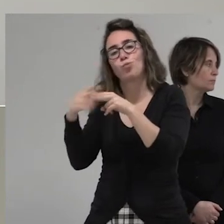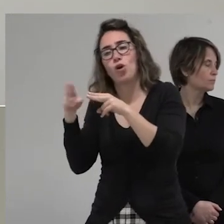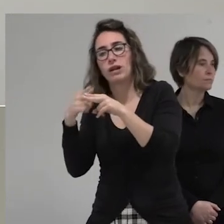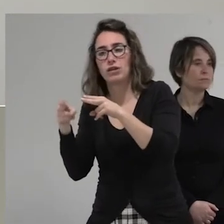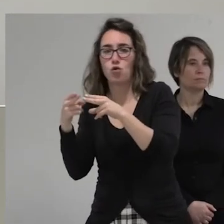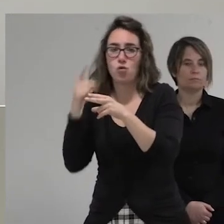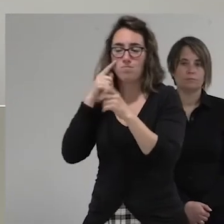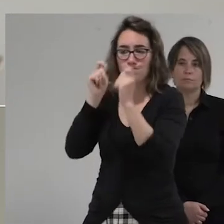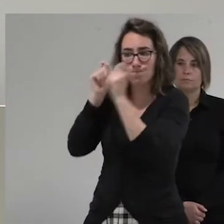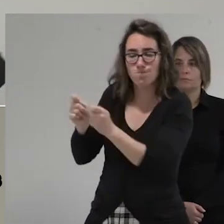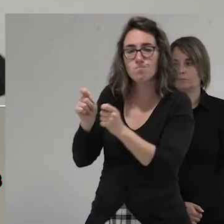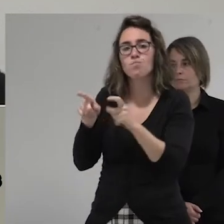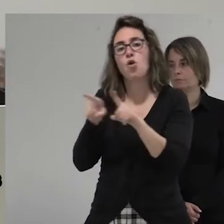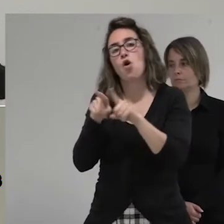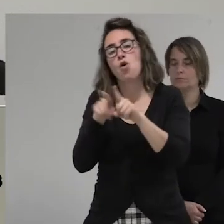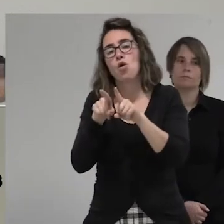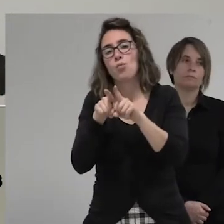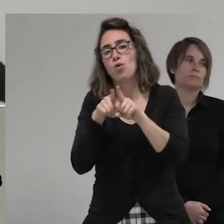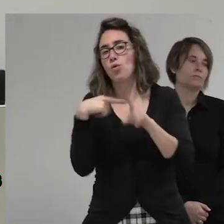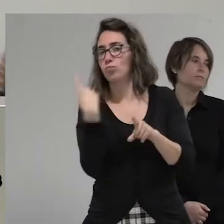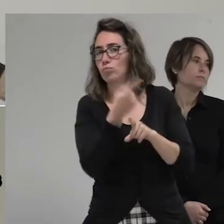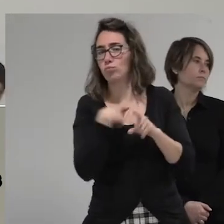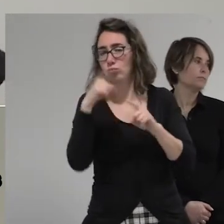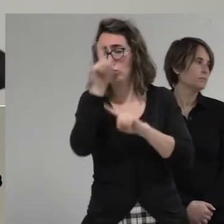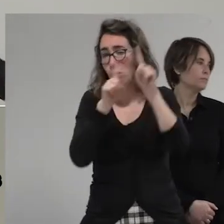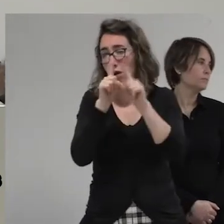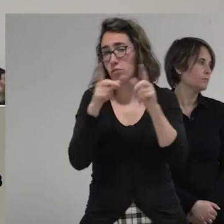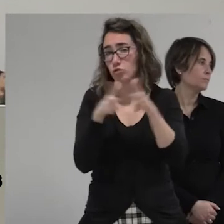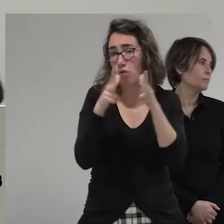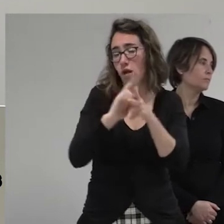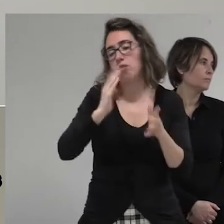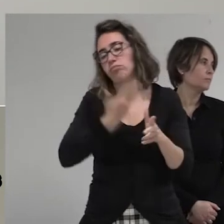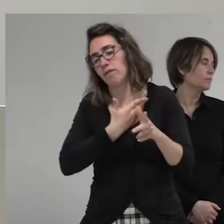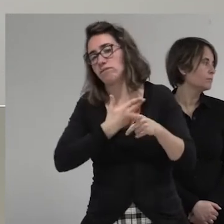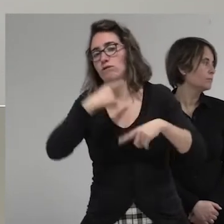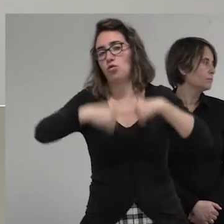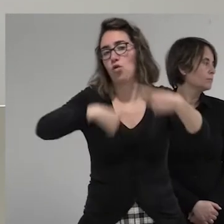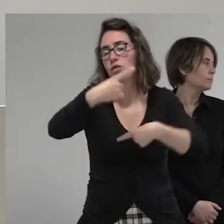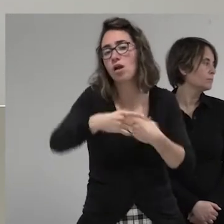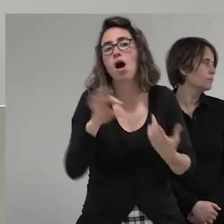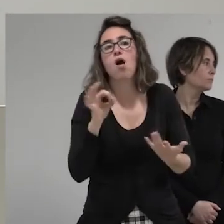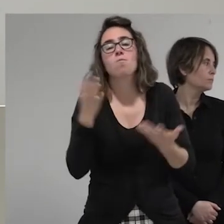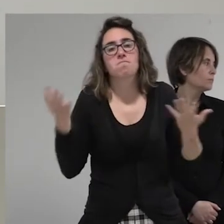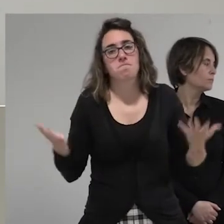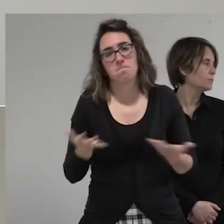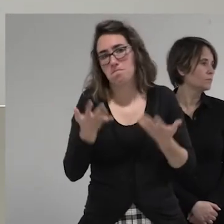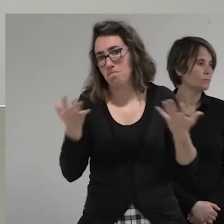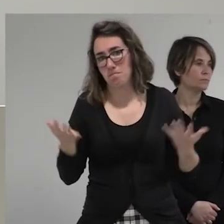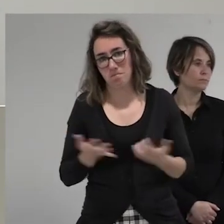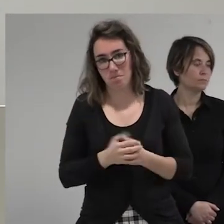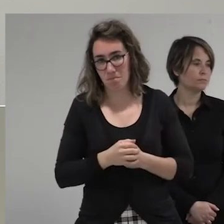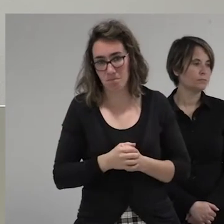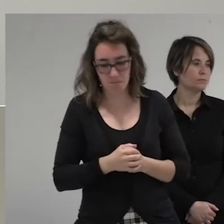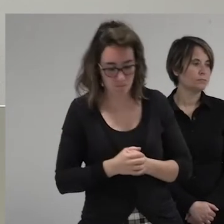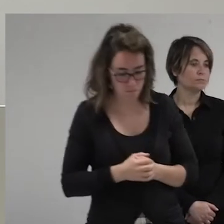destacar más en nuestra concepción de cuáles son los problemas sociales que nos afectan en lo cotidiano, o no sé.